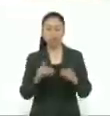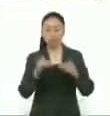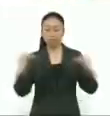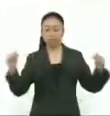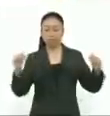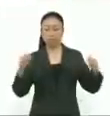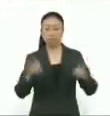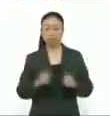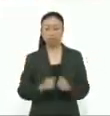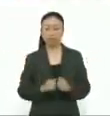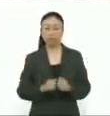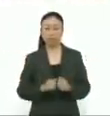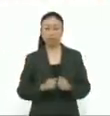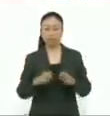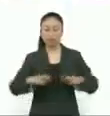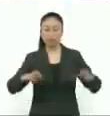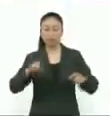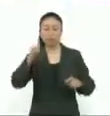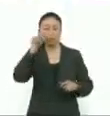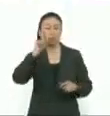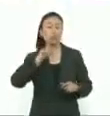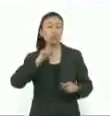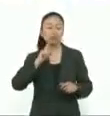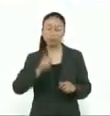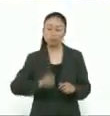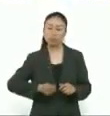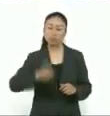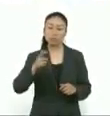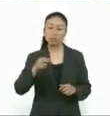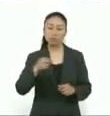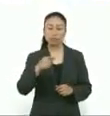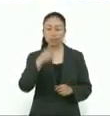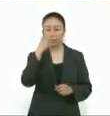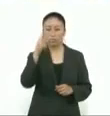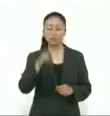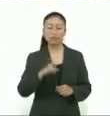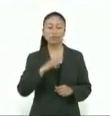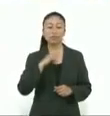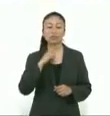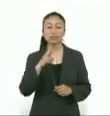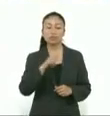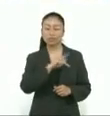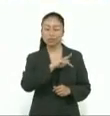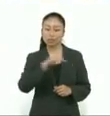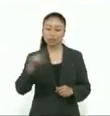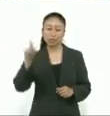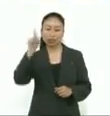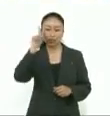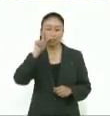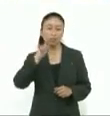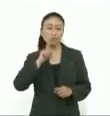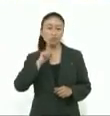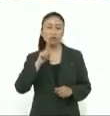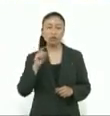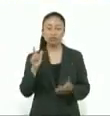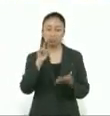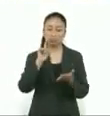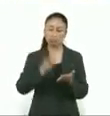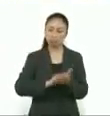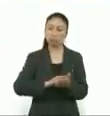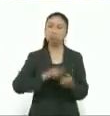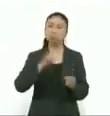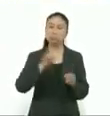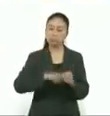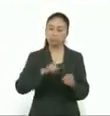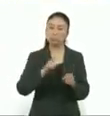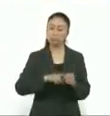el Parlamento de Mujeres para dar voz a todas las mujeres en el trabajo legislativo.